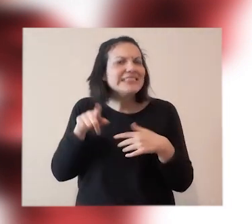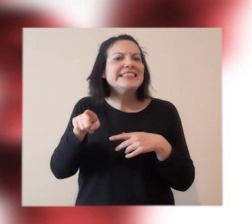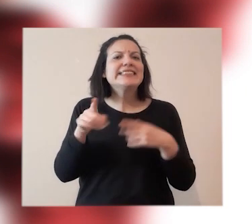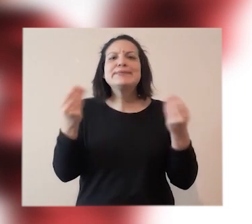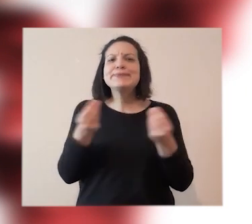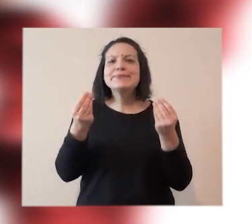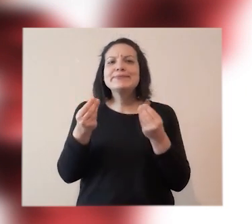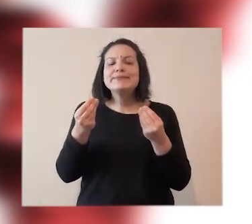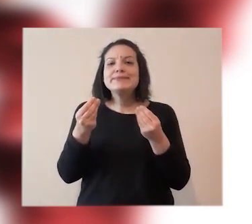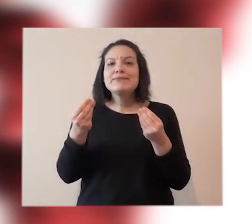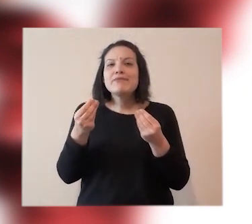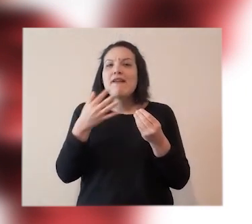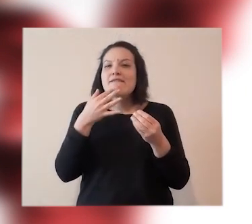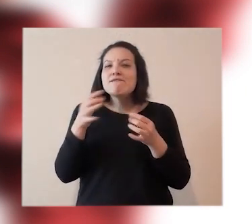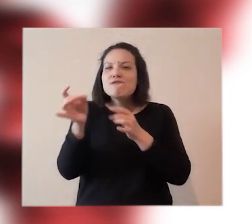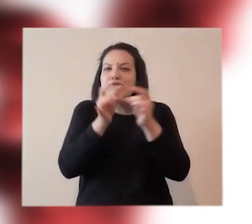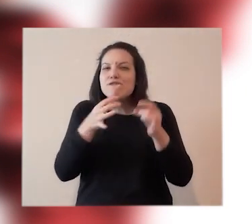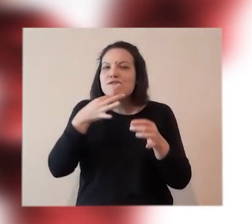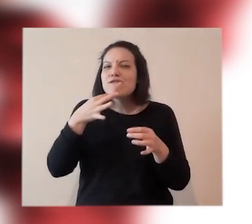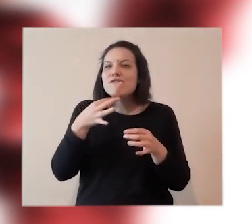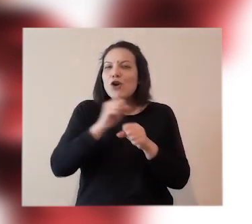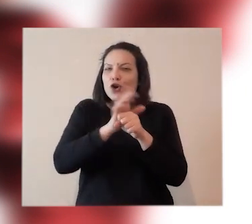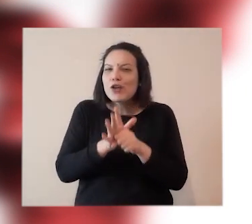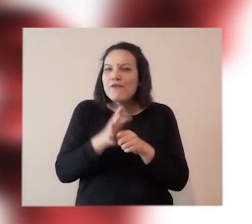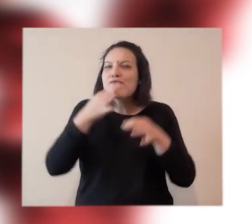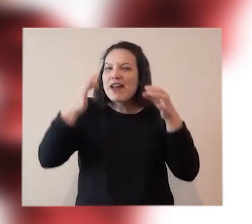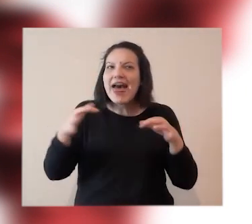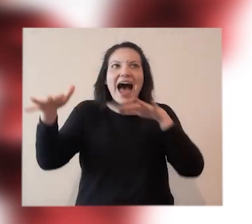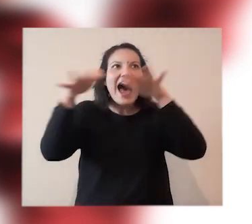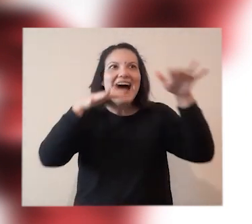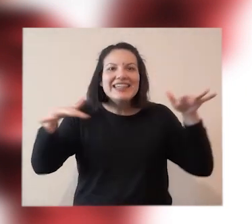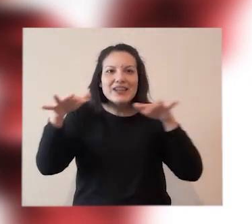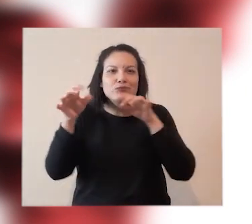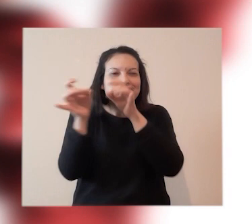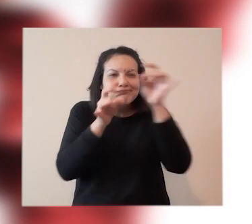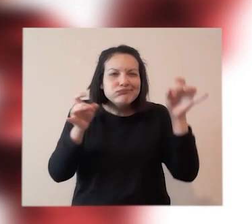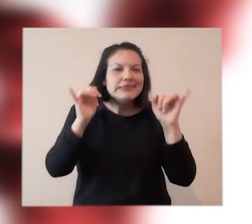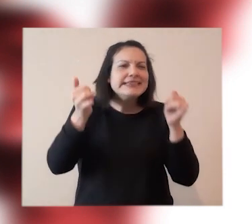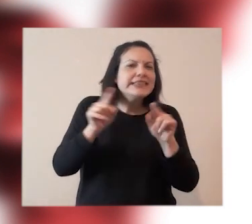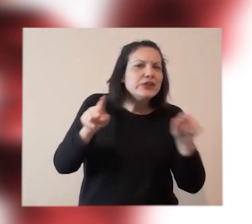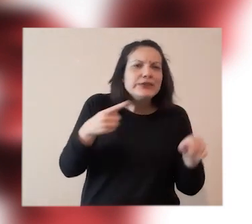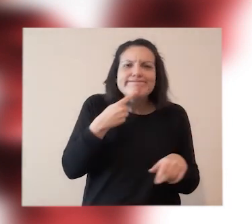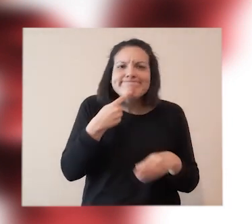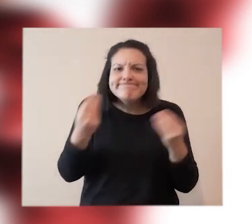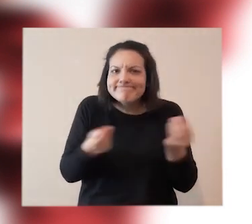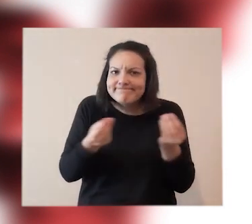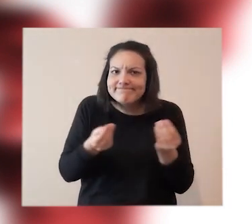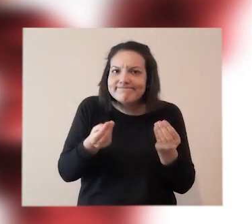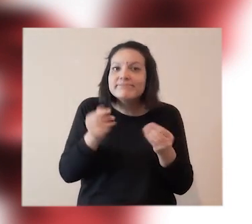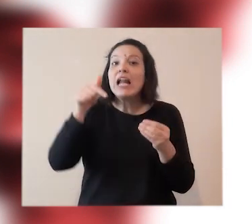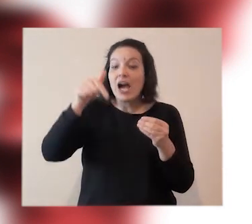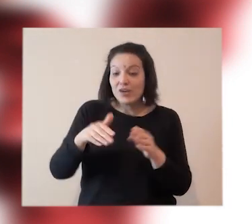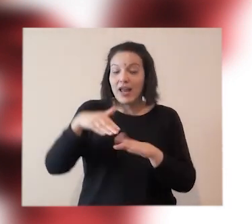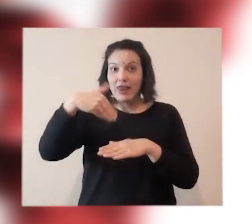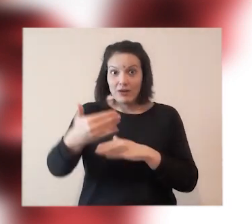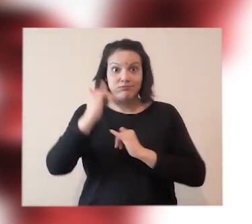tenía que ver si realmente el virus tenía persistencia en el aire o no. Entonces, bueno, justamente ahora cuando hablemos un poquito de las persistencias en las distintas